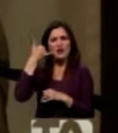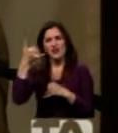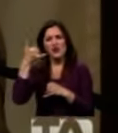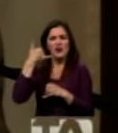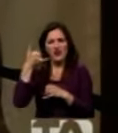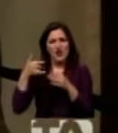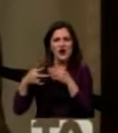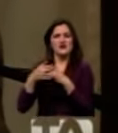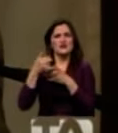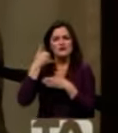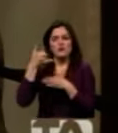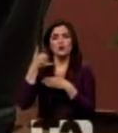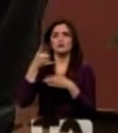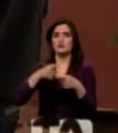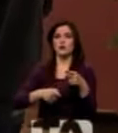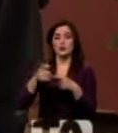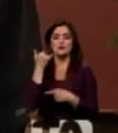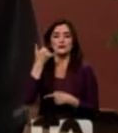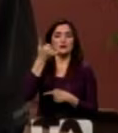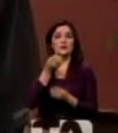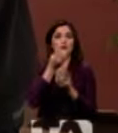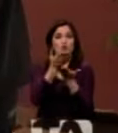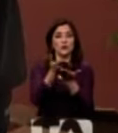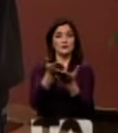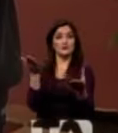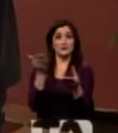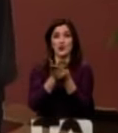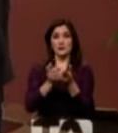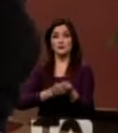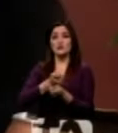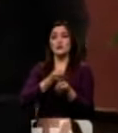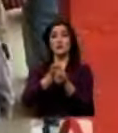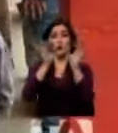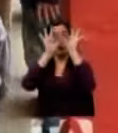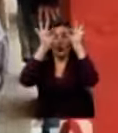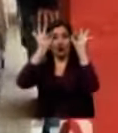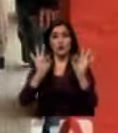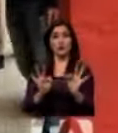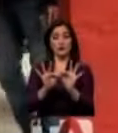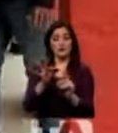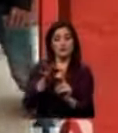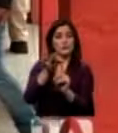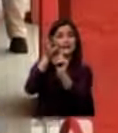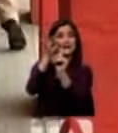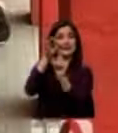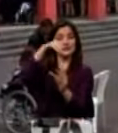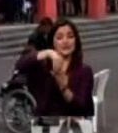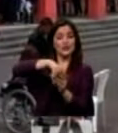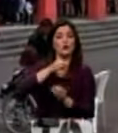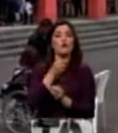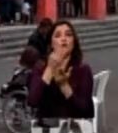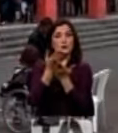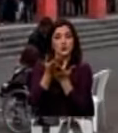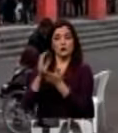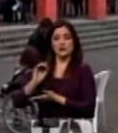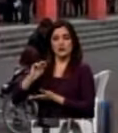teléfono al call center. Ellos no usaron las actas escrutadas, sino un formulario especial que contenía información enviada